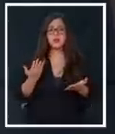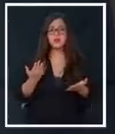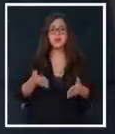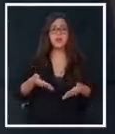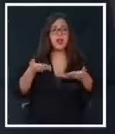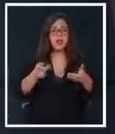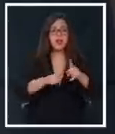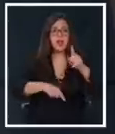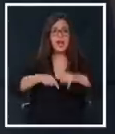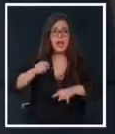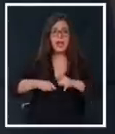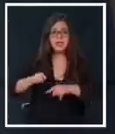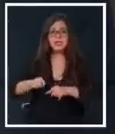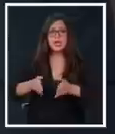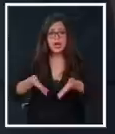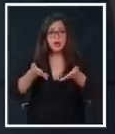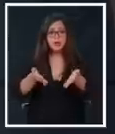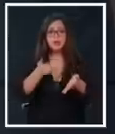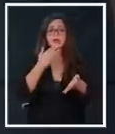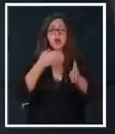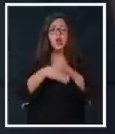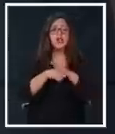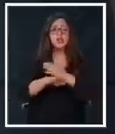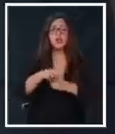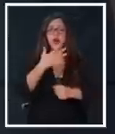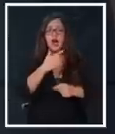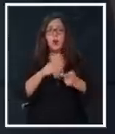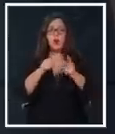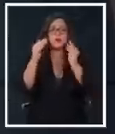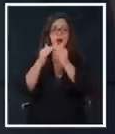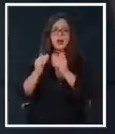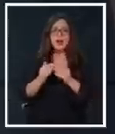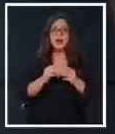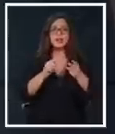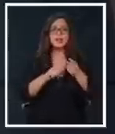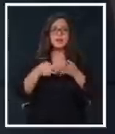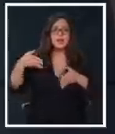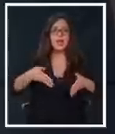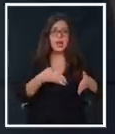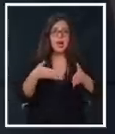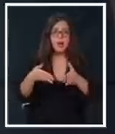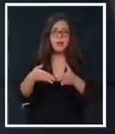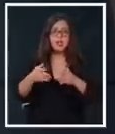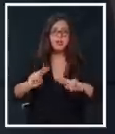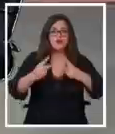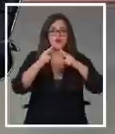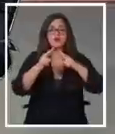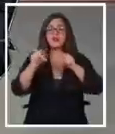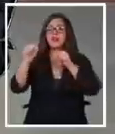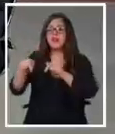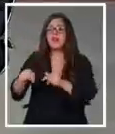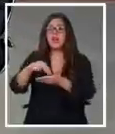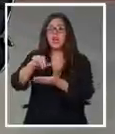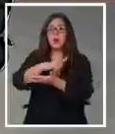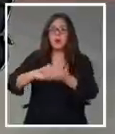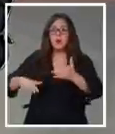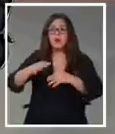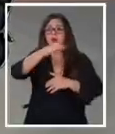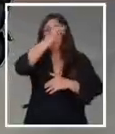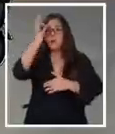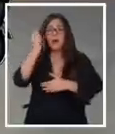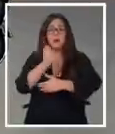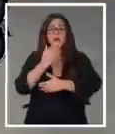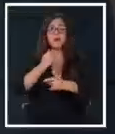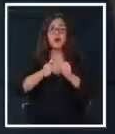la tierra sino que ésta venga con acceso a agua a vivienda a caminos a que el pueblo nación mapuche mediante sus autoridades ancestrales